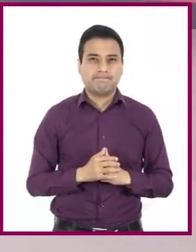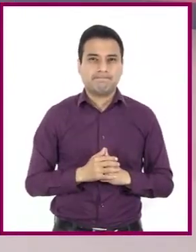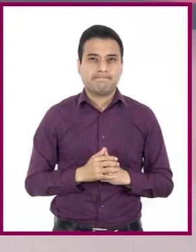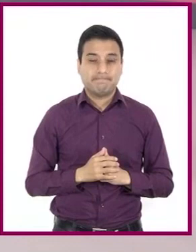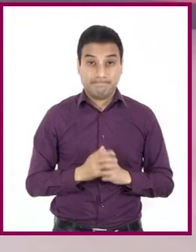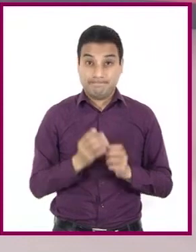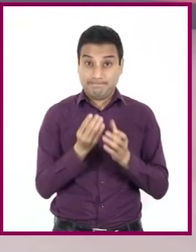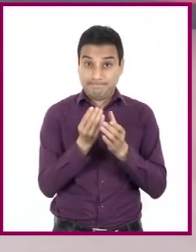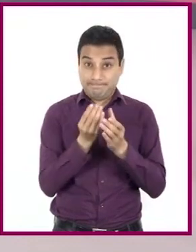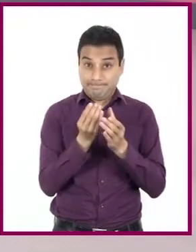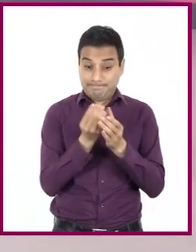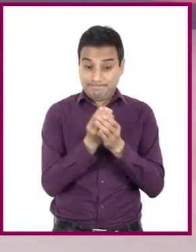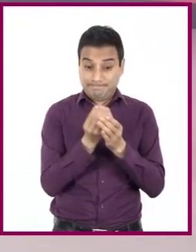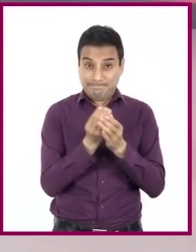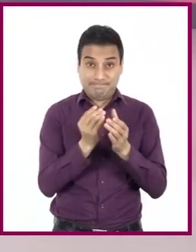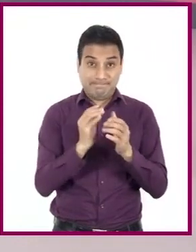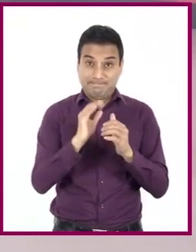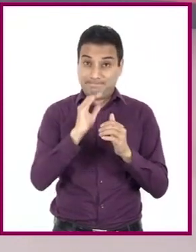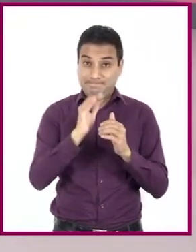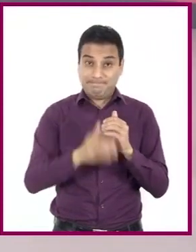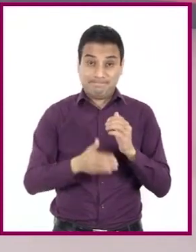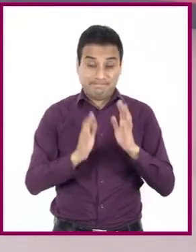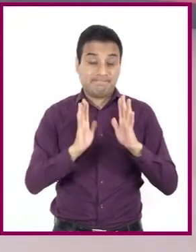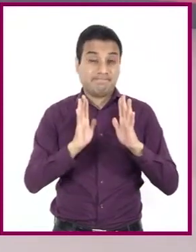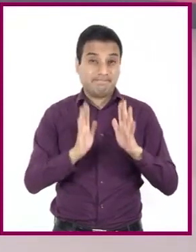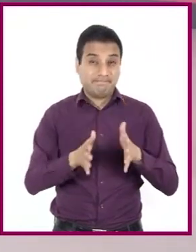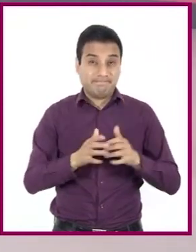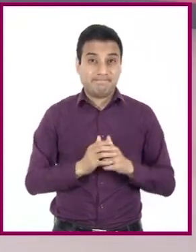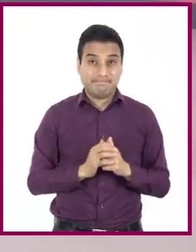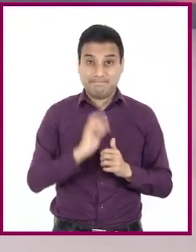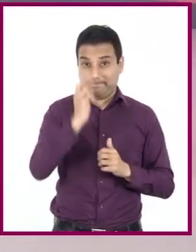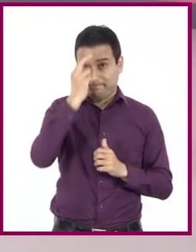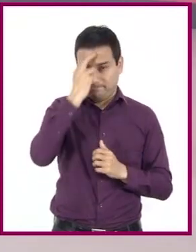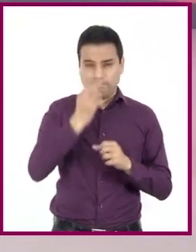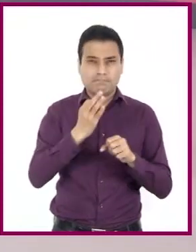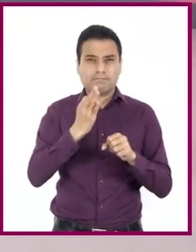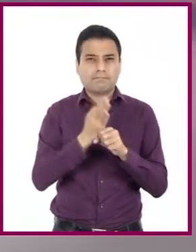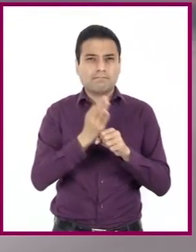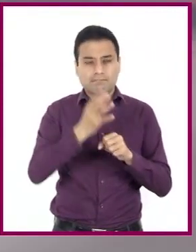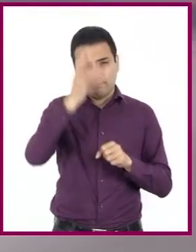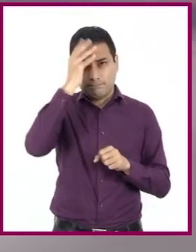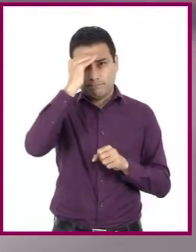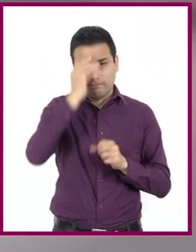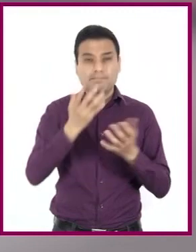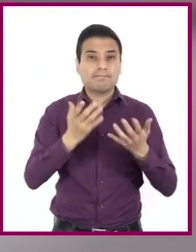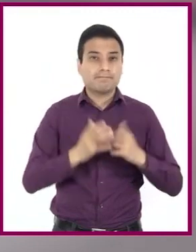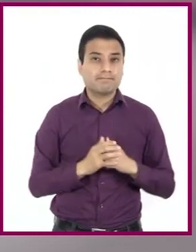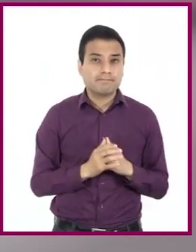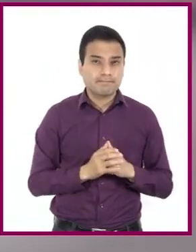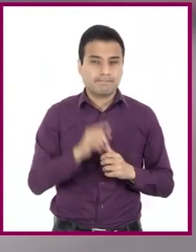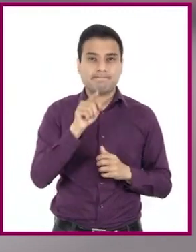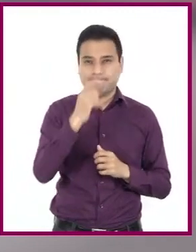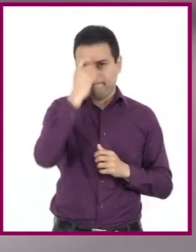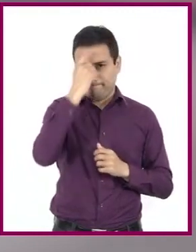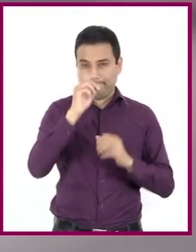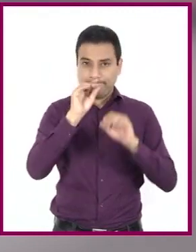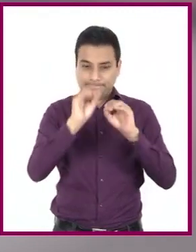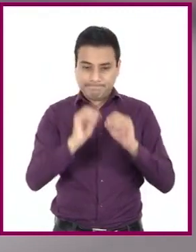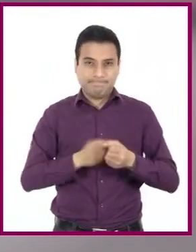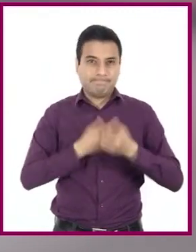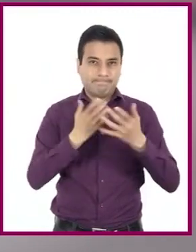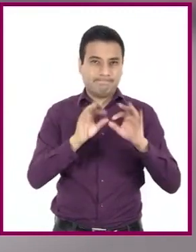Estamos a punto de cerrar la sesión. Recuerden que nuestro aprendizaje esperado fue crea textos poéticos con